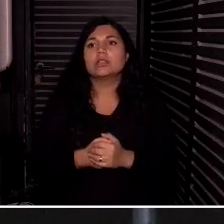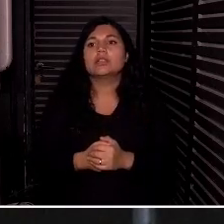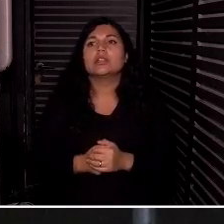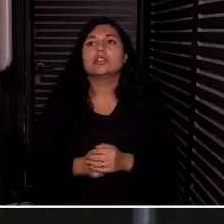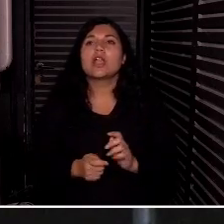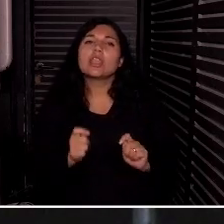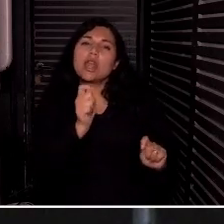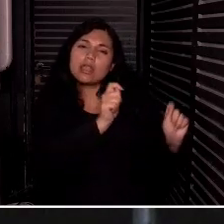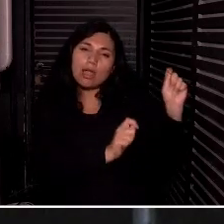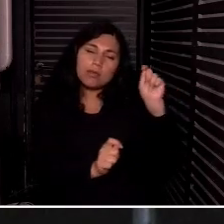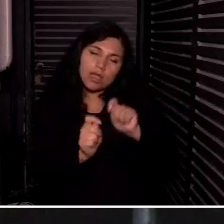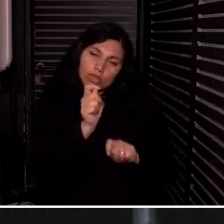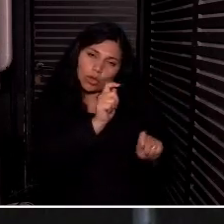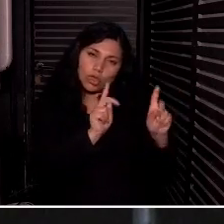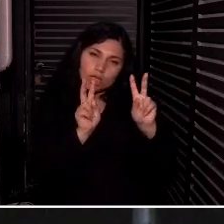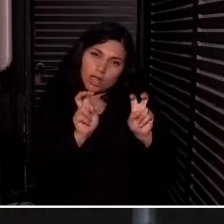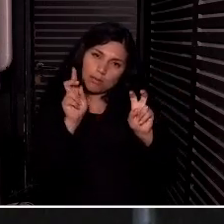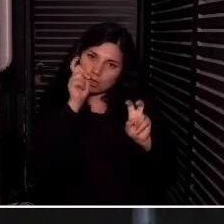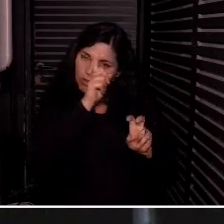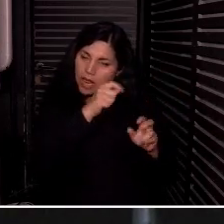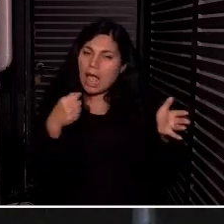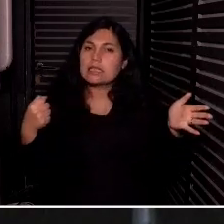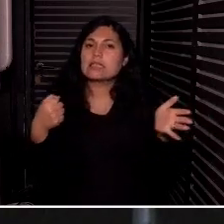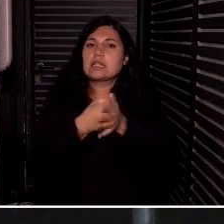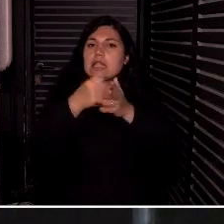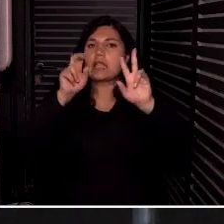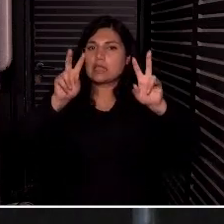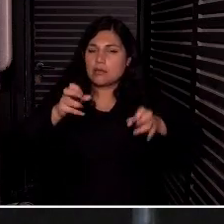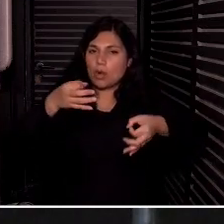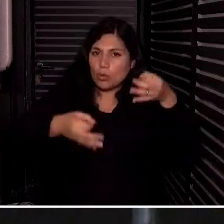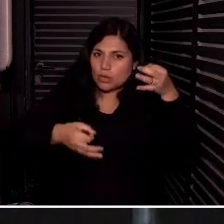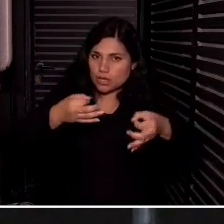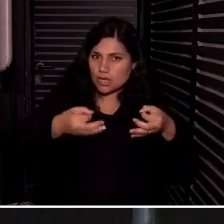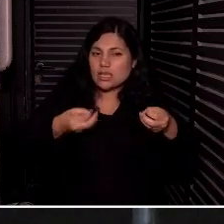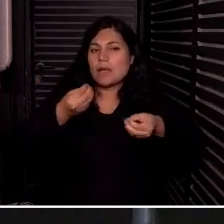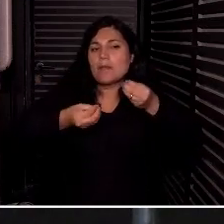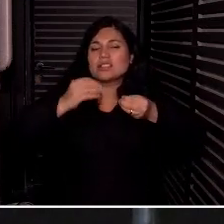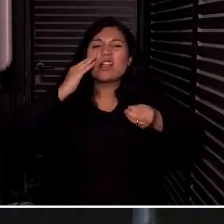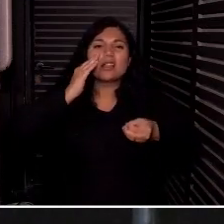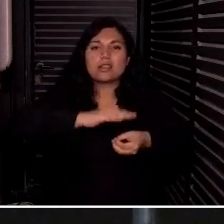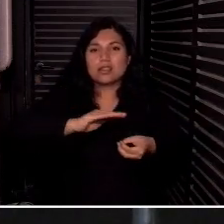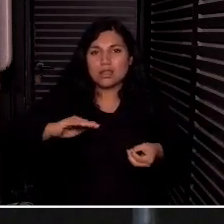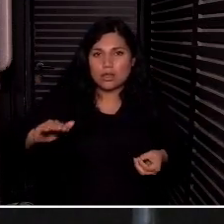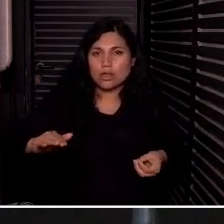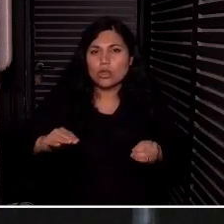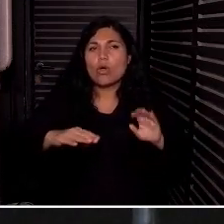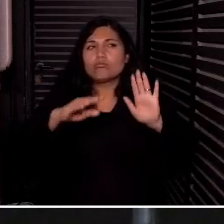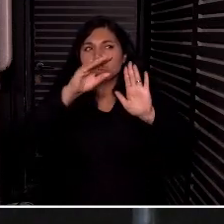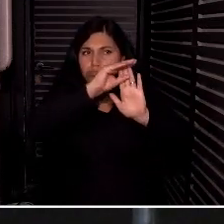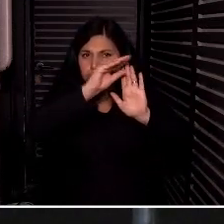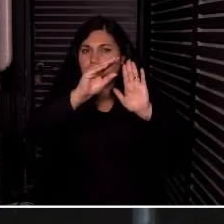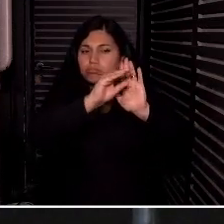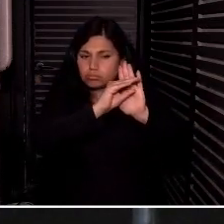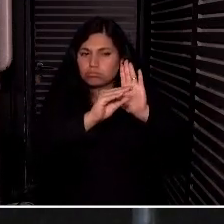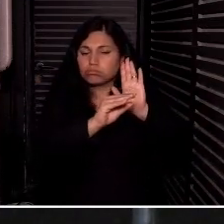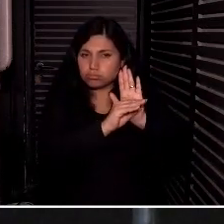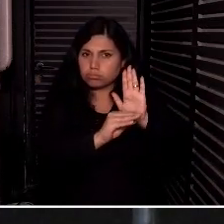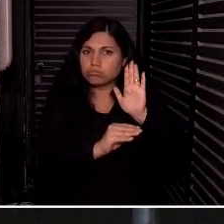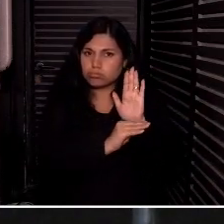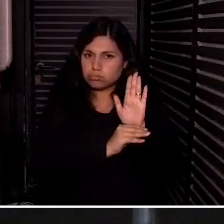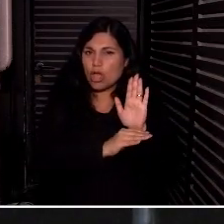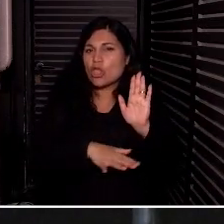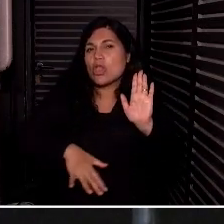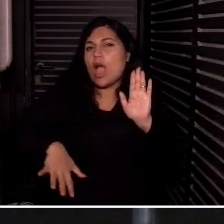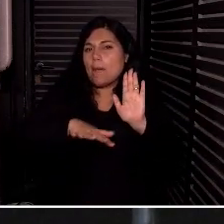Casos complejos accidentes tema de la justicia tratamiento menores de edad no sé todo eso conjunto digamos de de